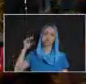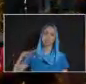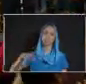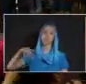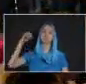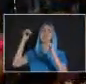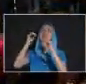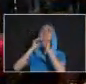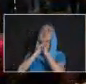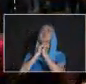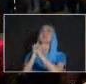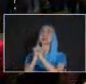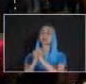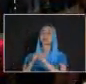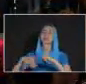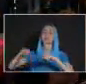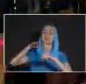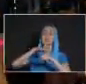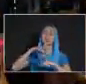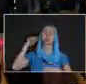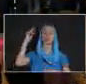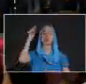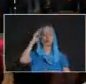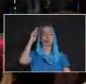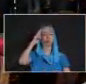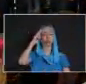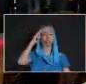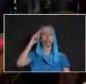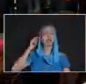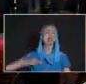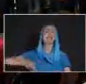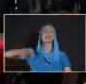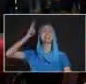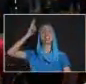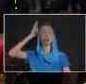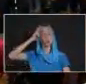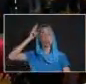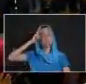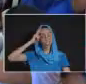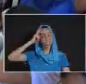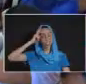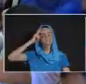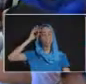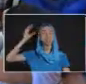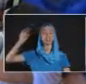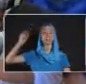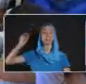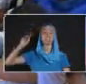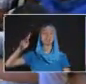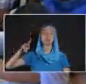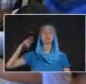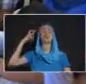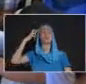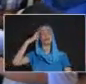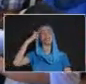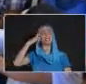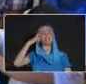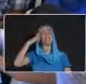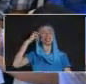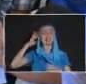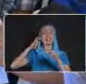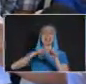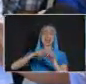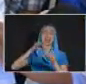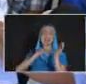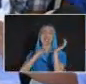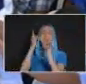suplicándote que sobre su memoria ellos hagan remembranza, Señor, y consideración de Jesús, que